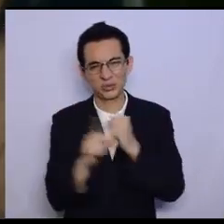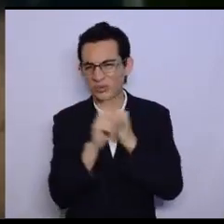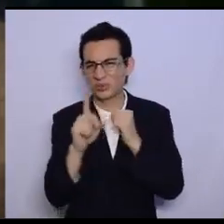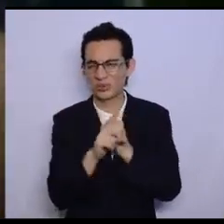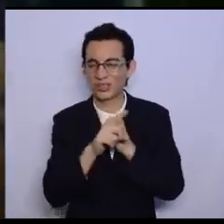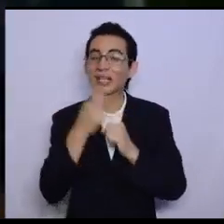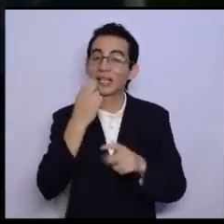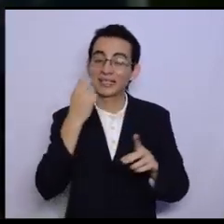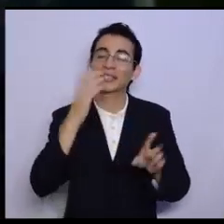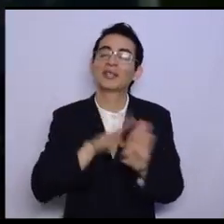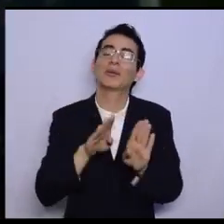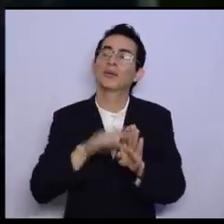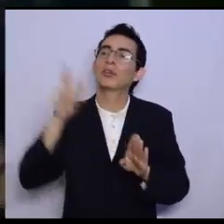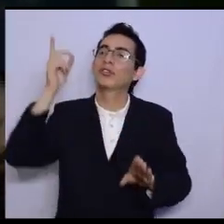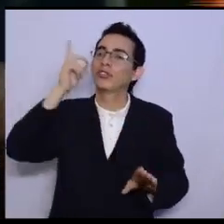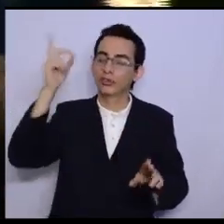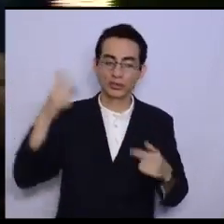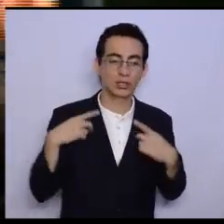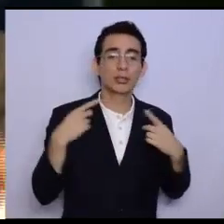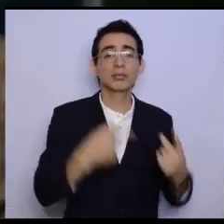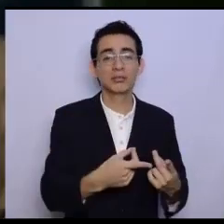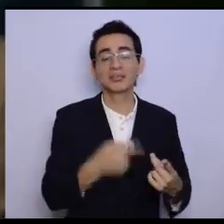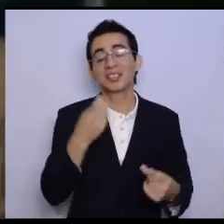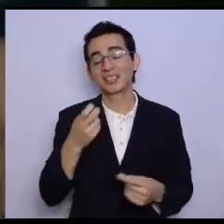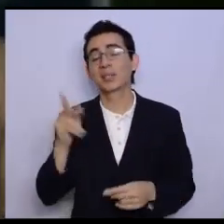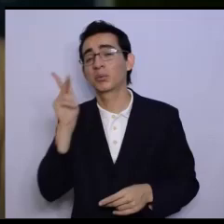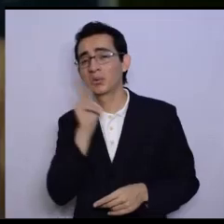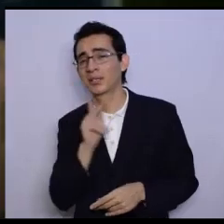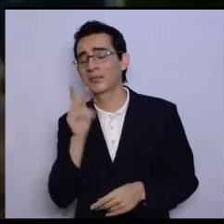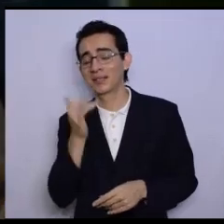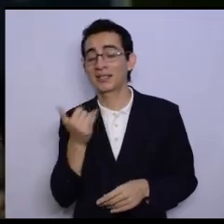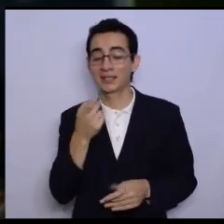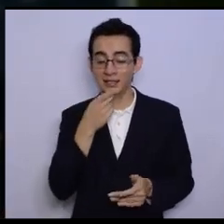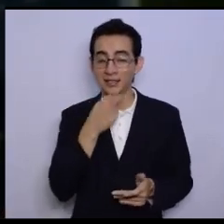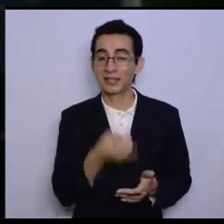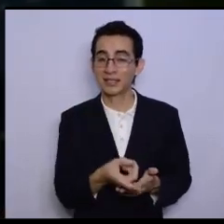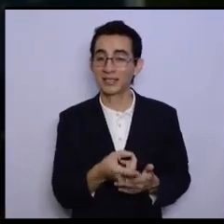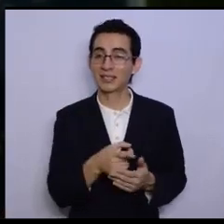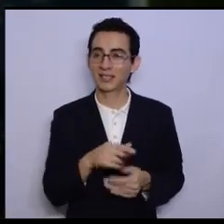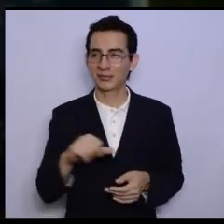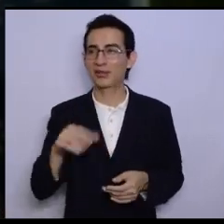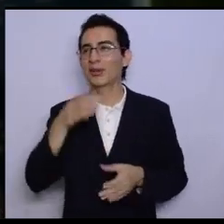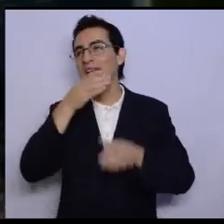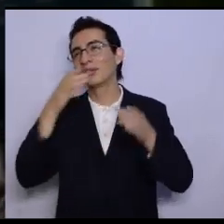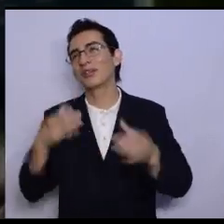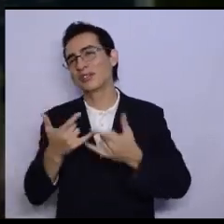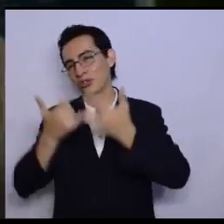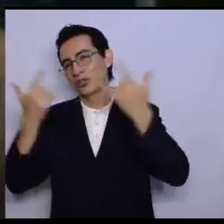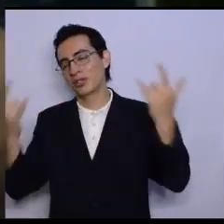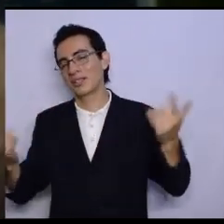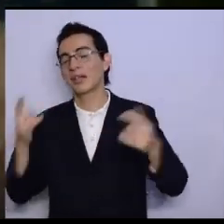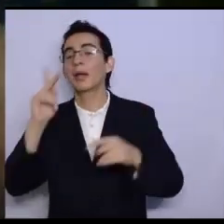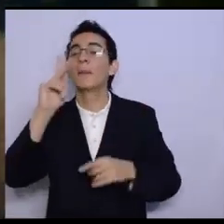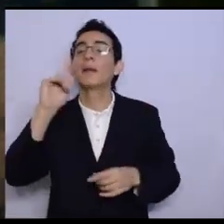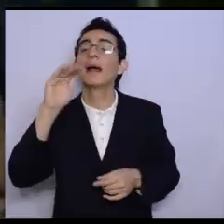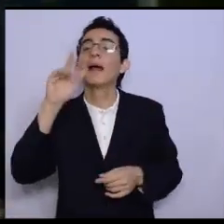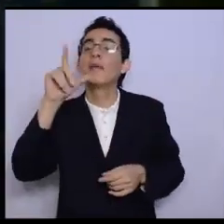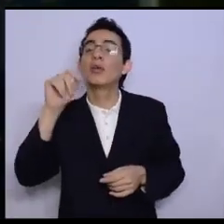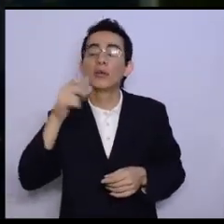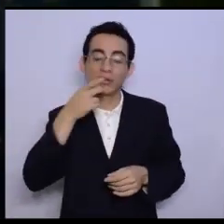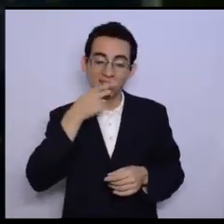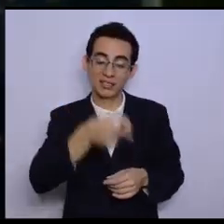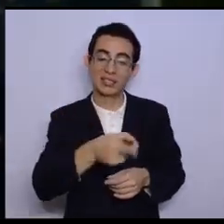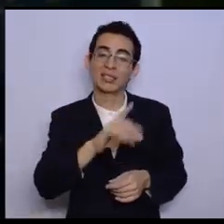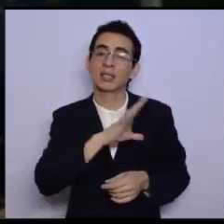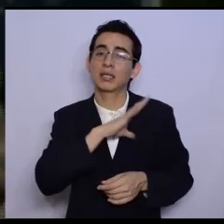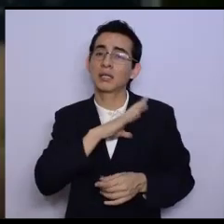de hombres de Dios, del inicio del cristianismo. Sabemos que Pablo tenía problemas con